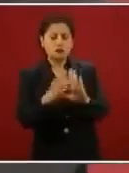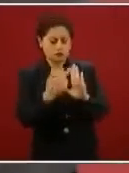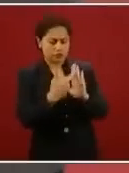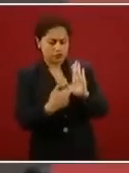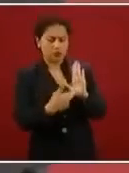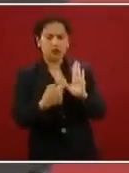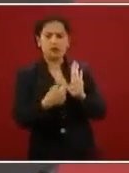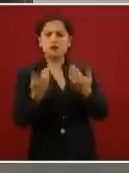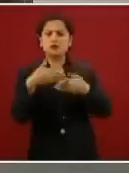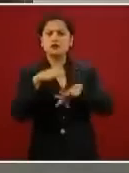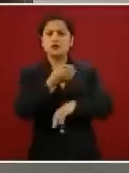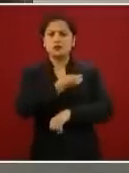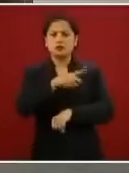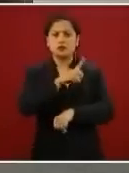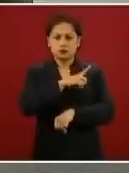pero no es, a ver,